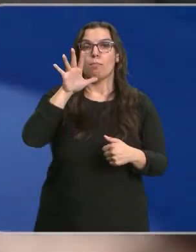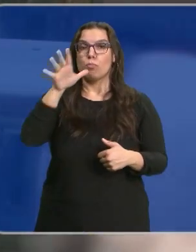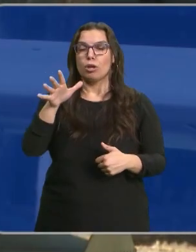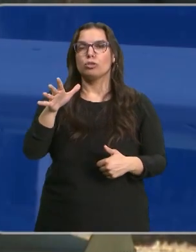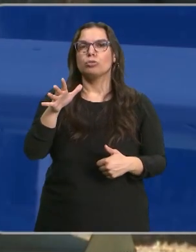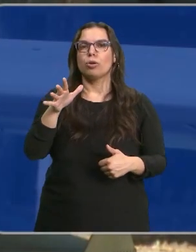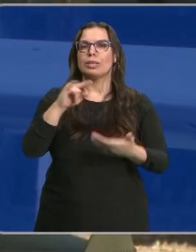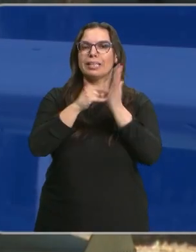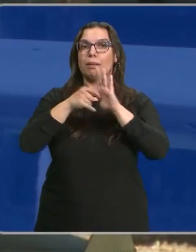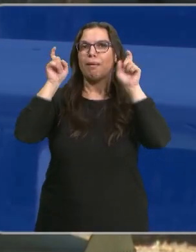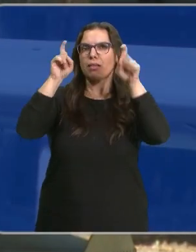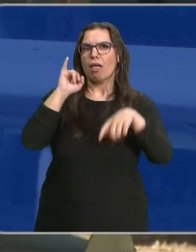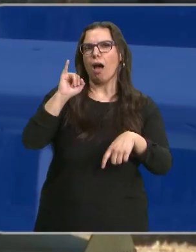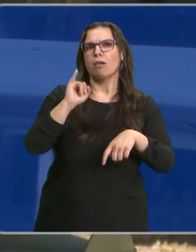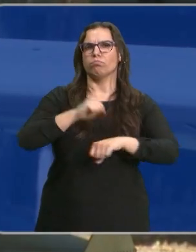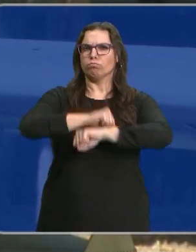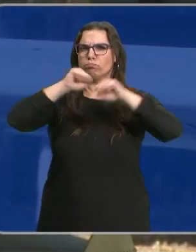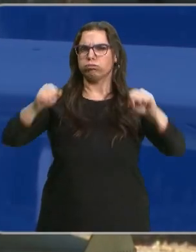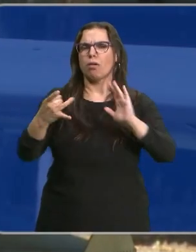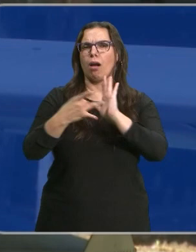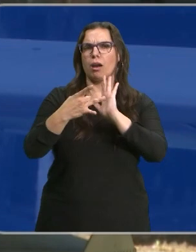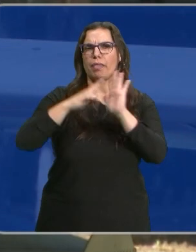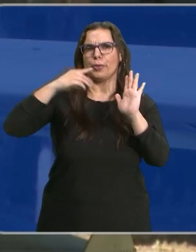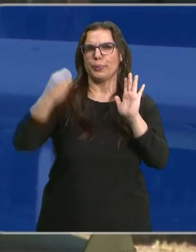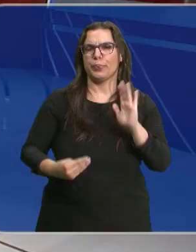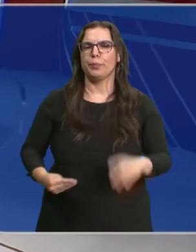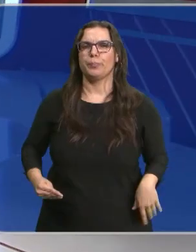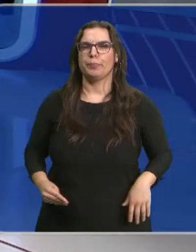contamos con un sistema de enseñanza sólido y de calidad.